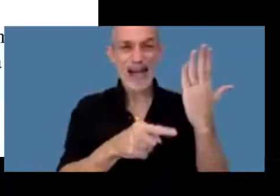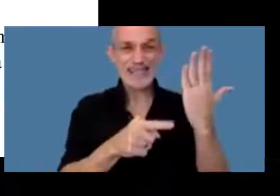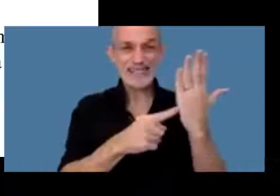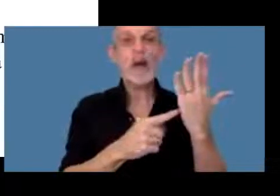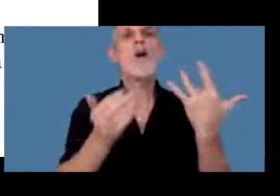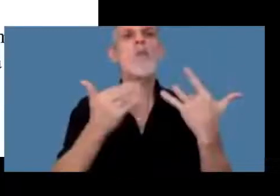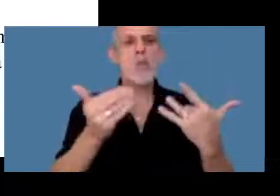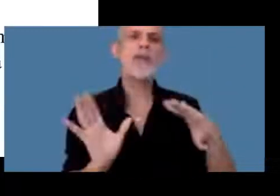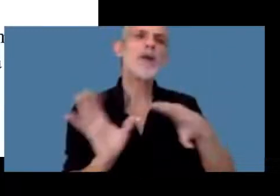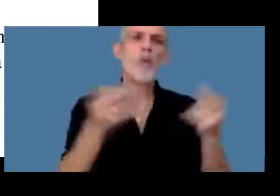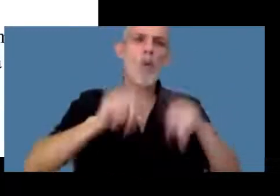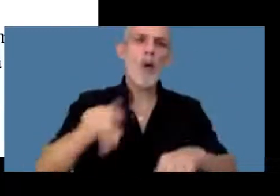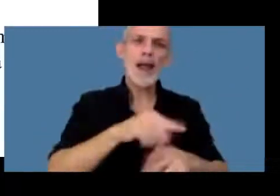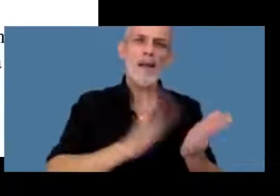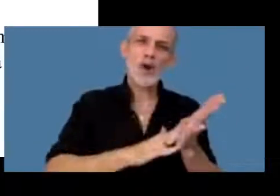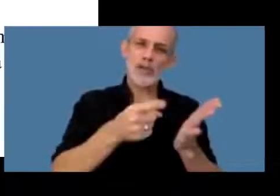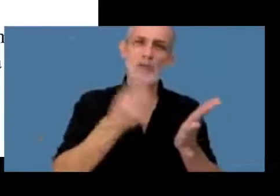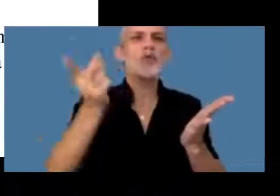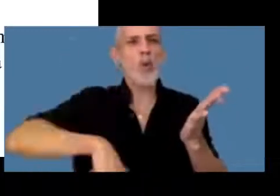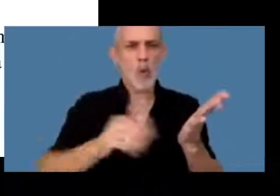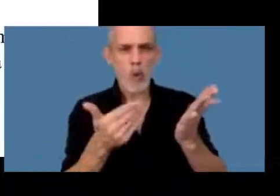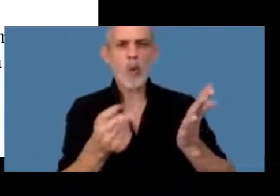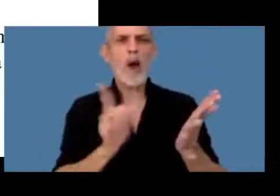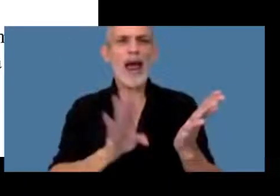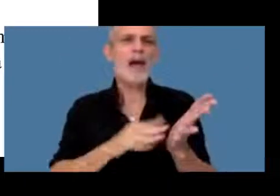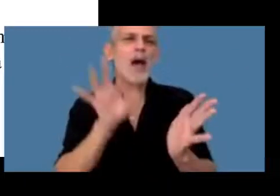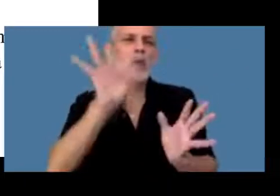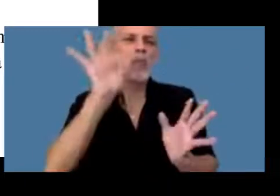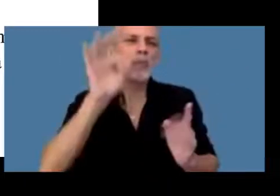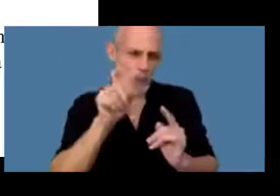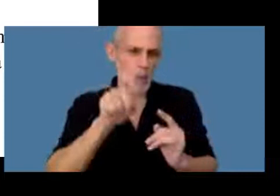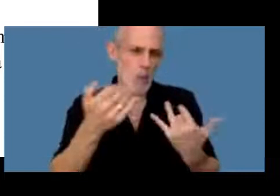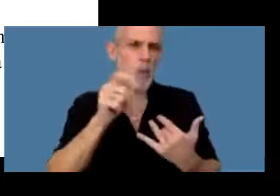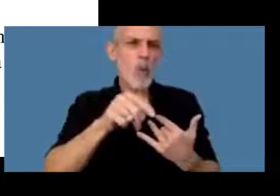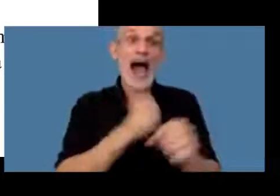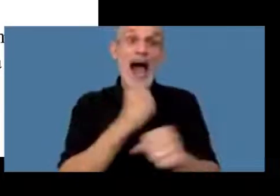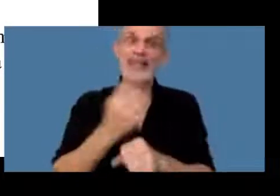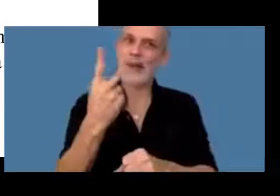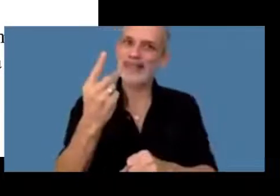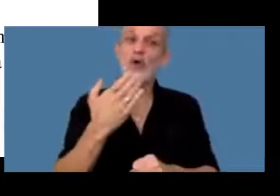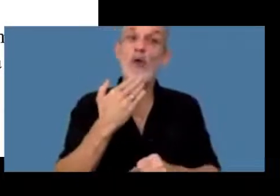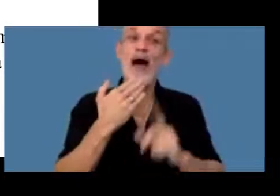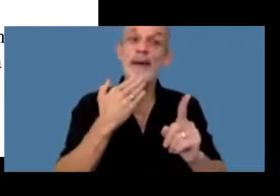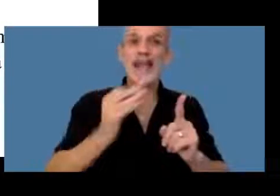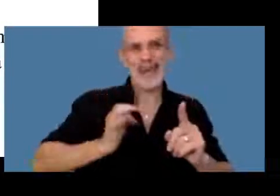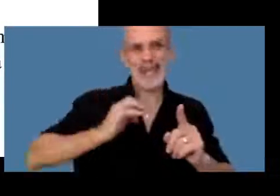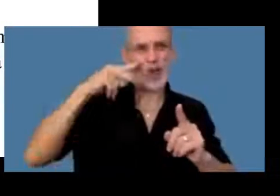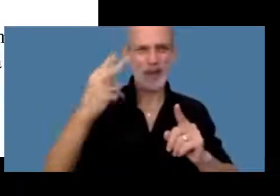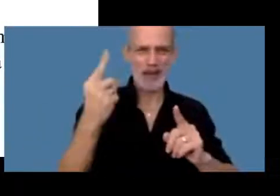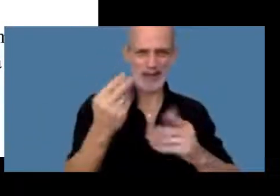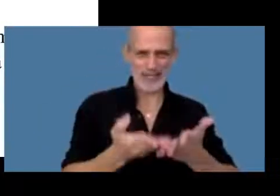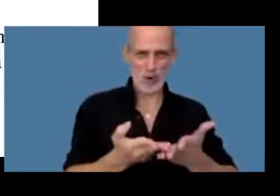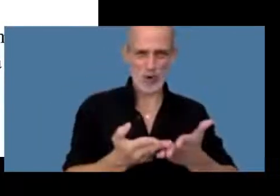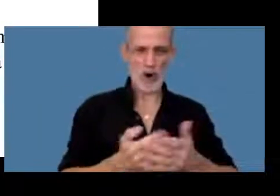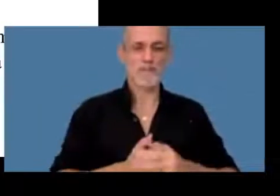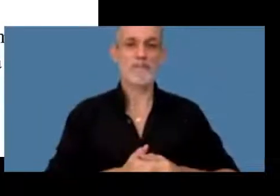adherir nuevamente al régimen ejerciendo la opción, ¿sí?, hasta el 21 de abril del año 2021.